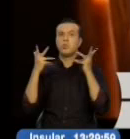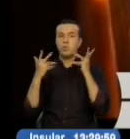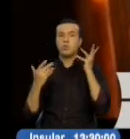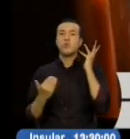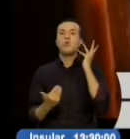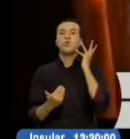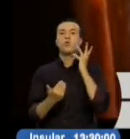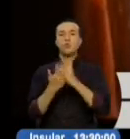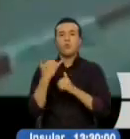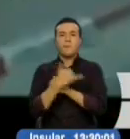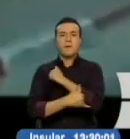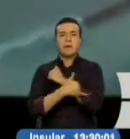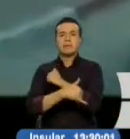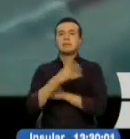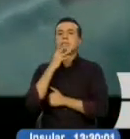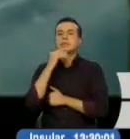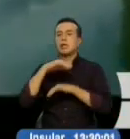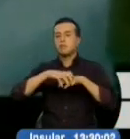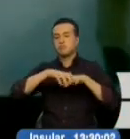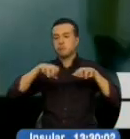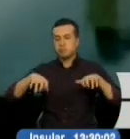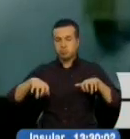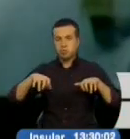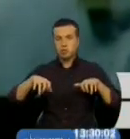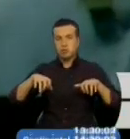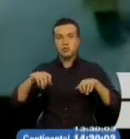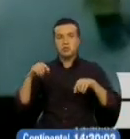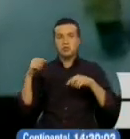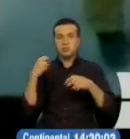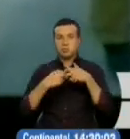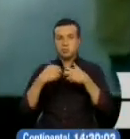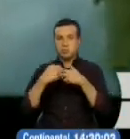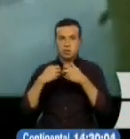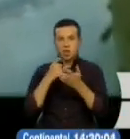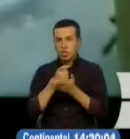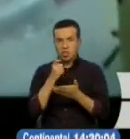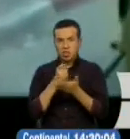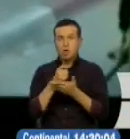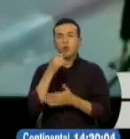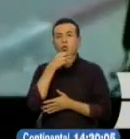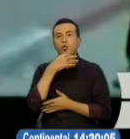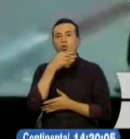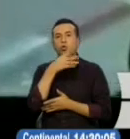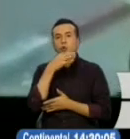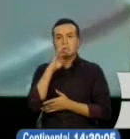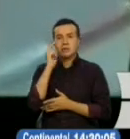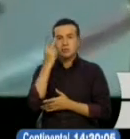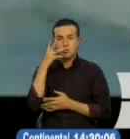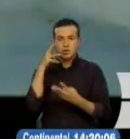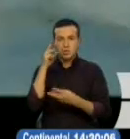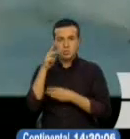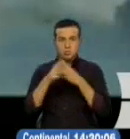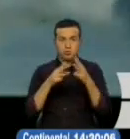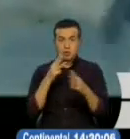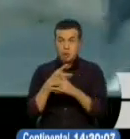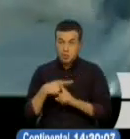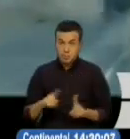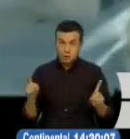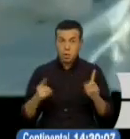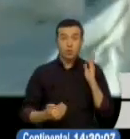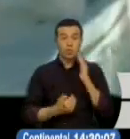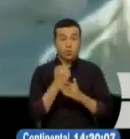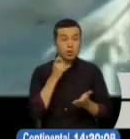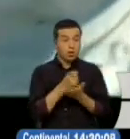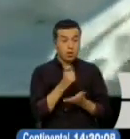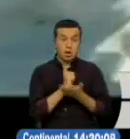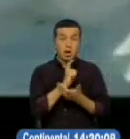el Estado de Israel. En esa época se solucionó el problema de la represión a los judíos en la Segunda Guerra Mundial, pero se creó uno nuevo